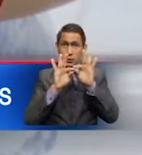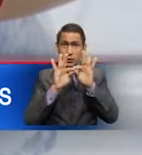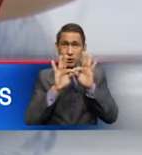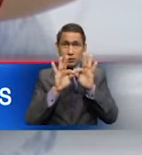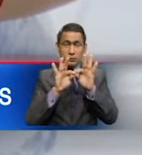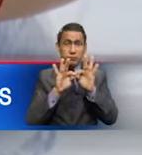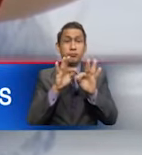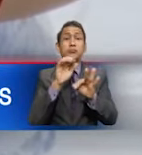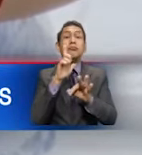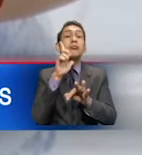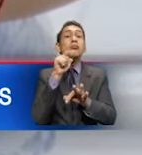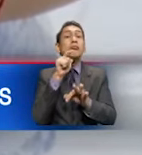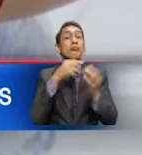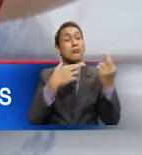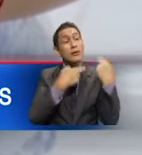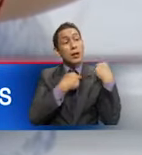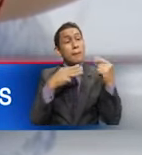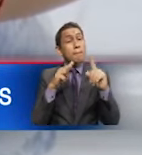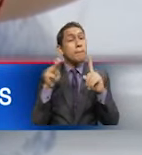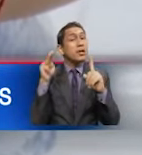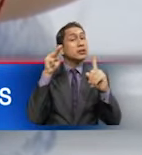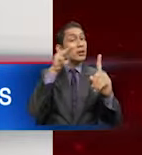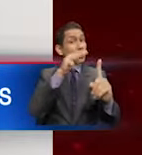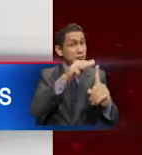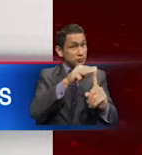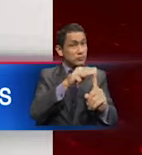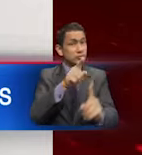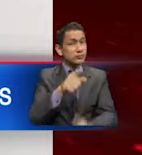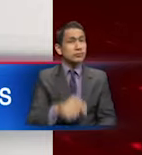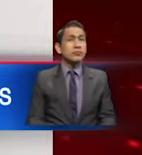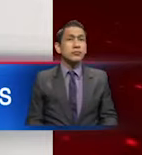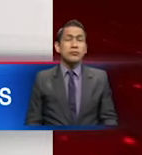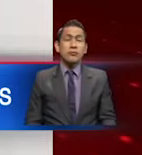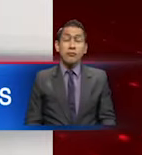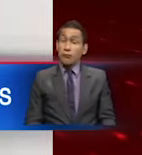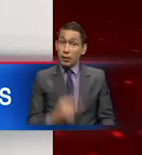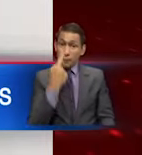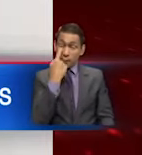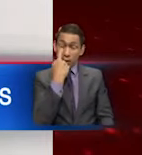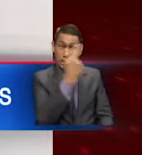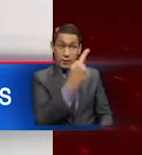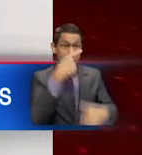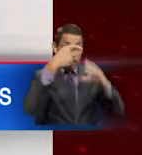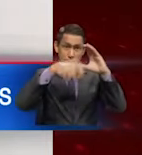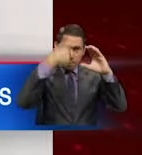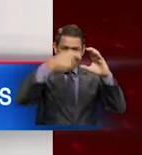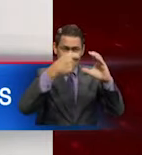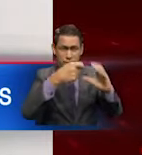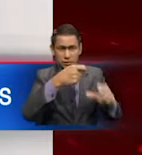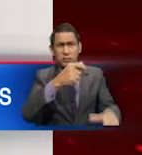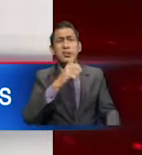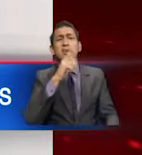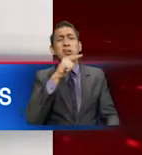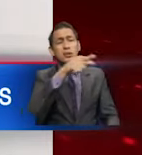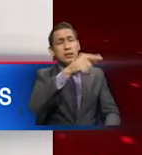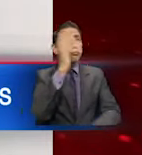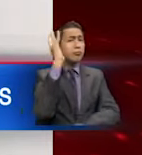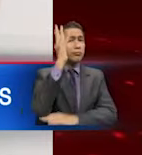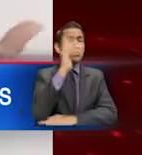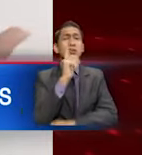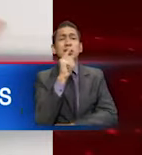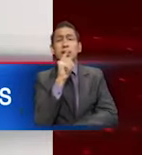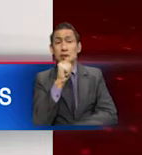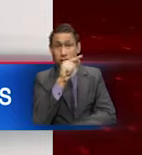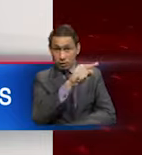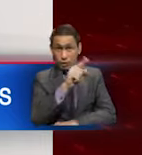la recomendación sabe verdaderamente del tema. ¿Quién se lo está proporcionando? Si es una persona profesional en el